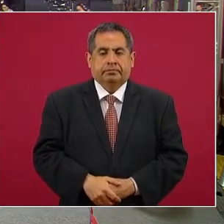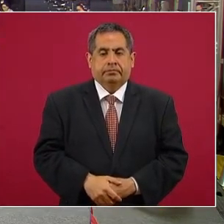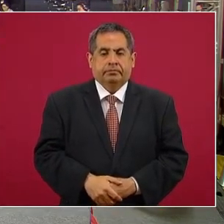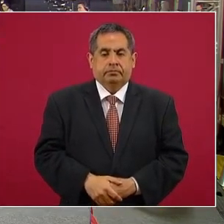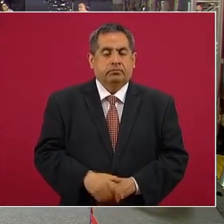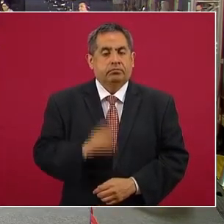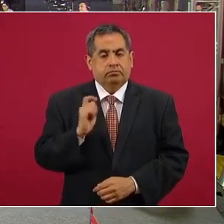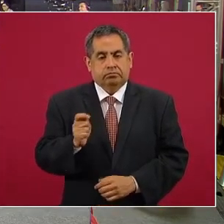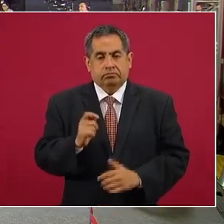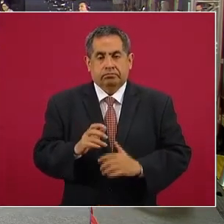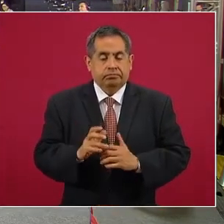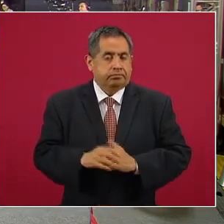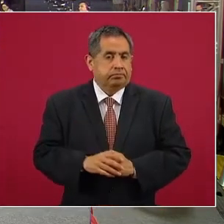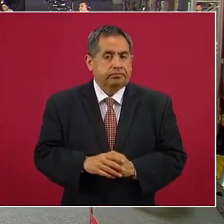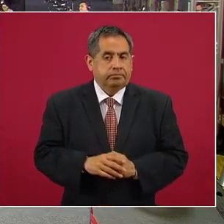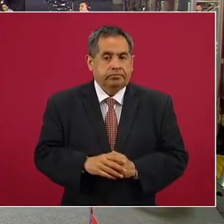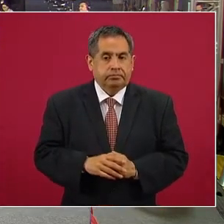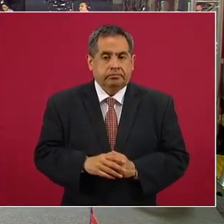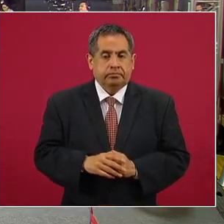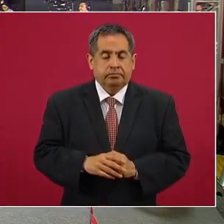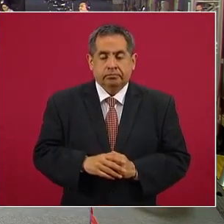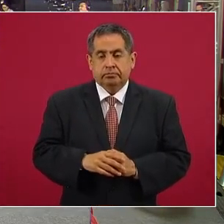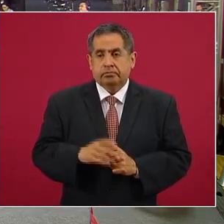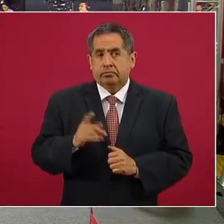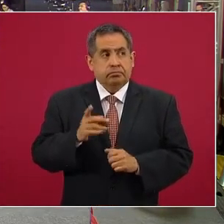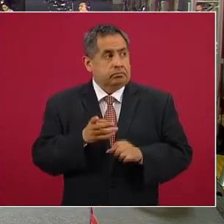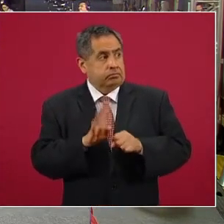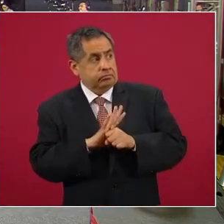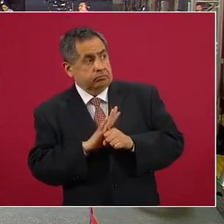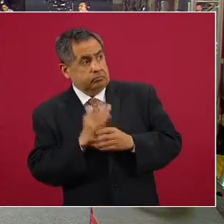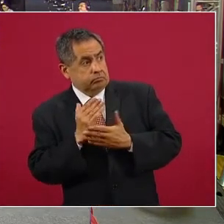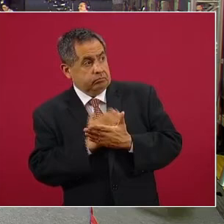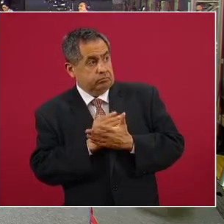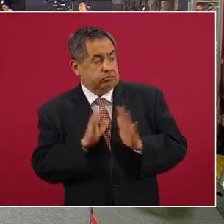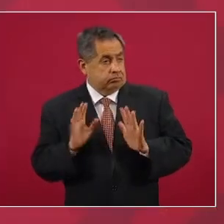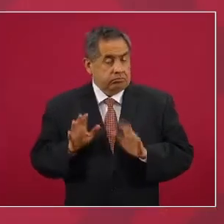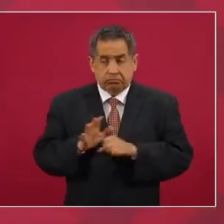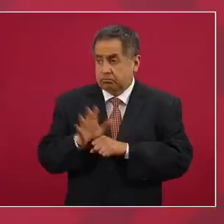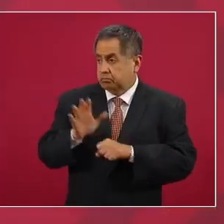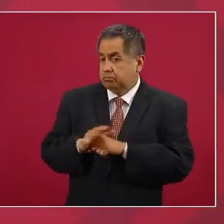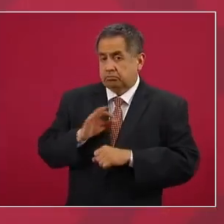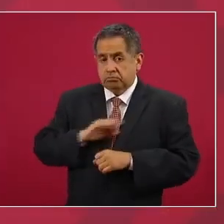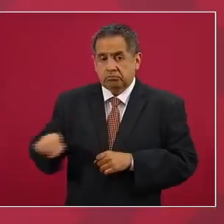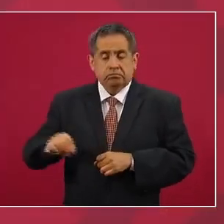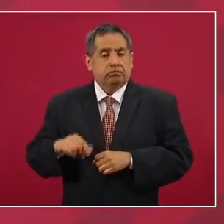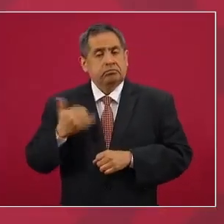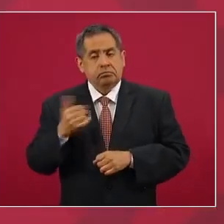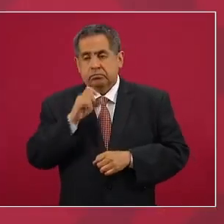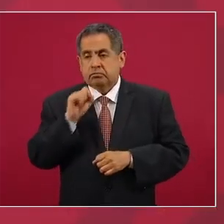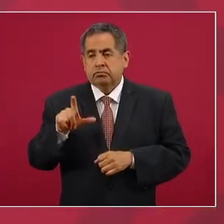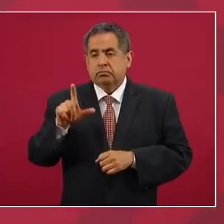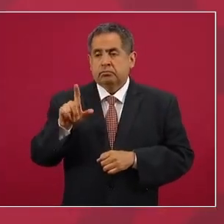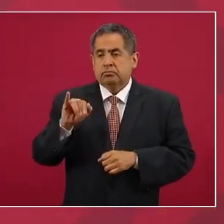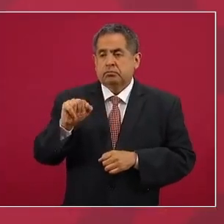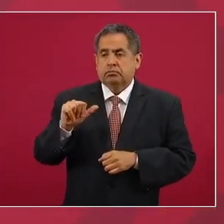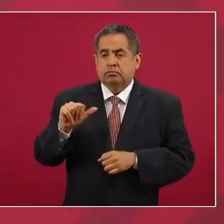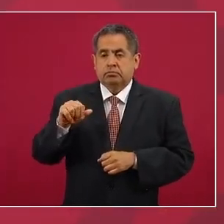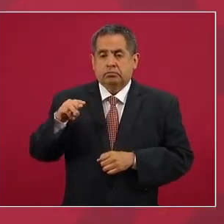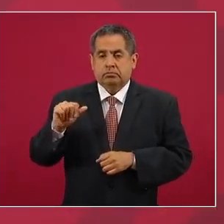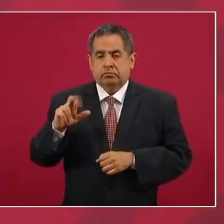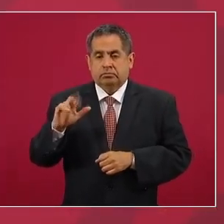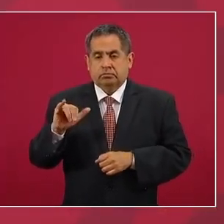Nada más que lo permitan las condiciones y que Luisa María lo